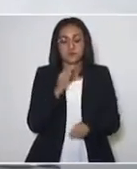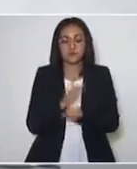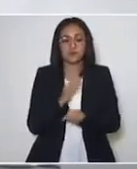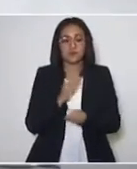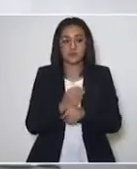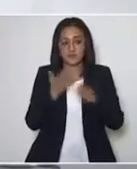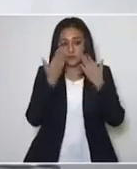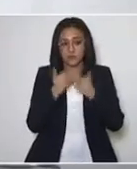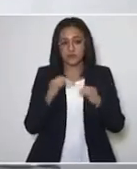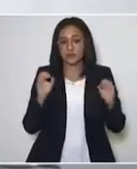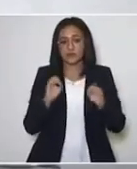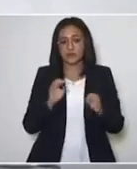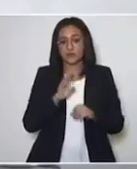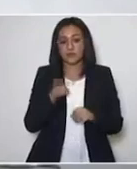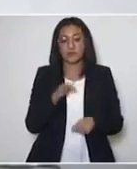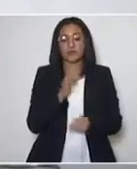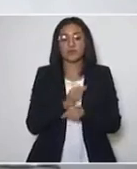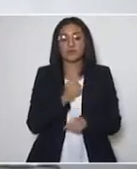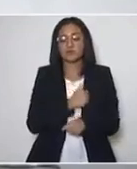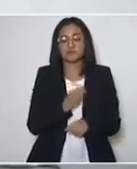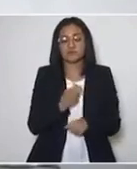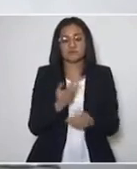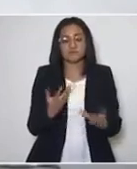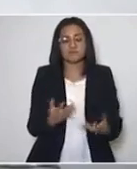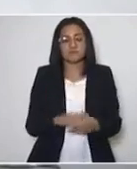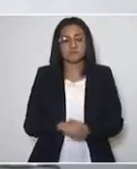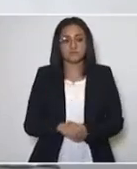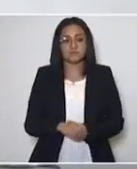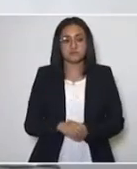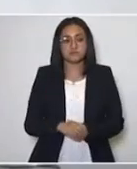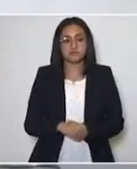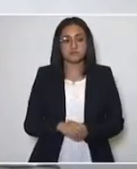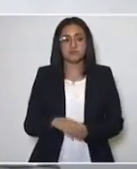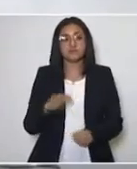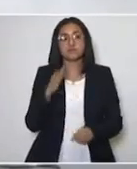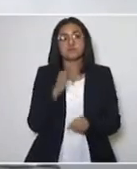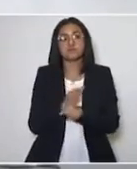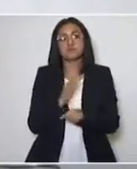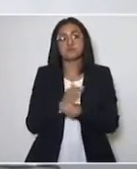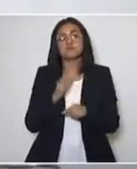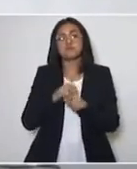hubo ninguna defunción que lamentar en el fin de semana.